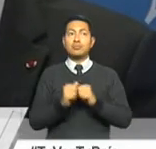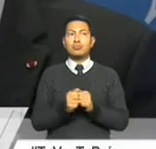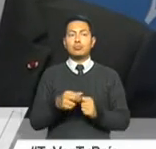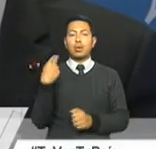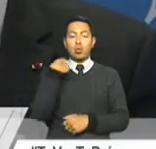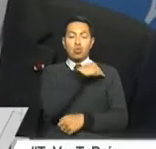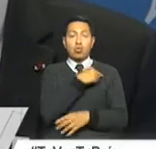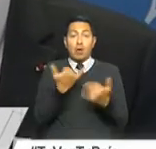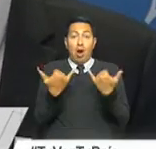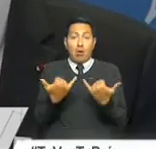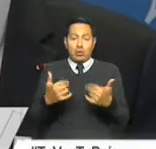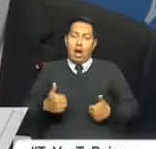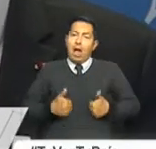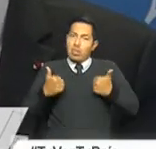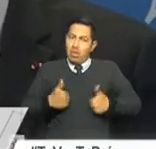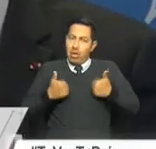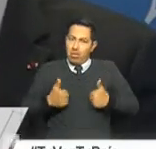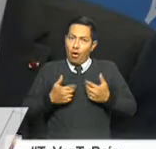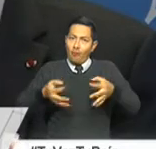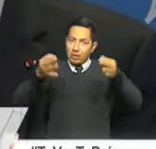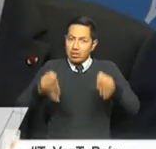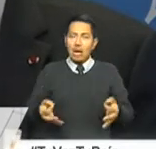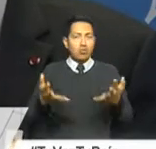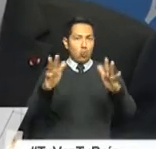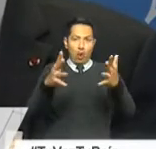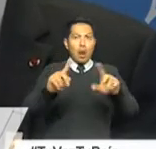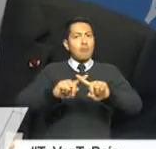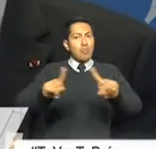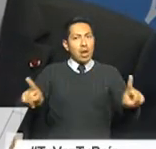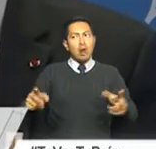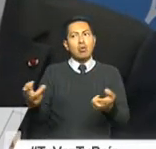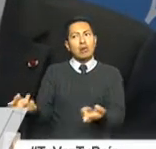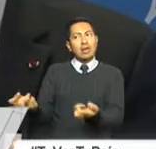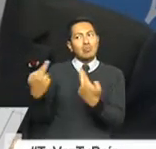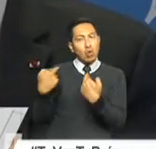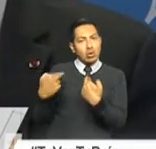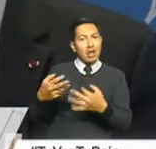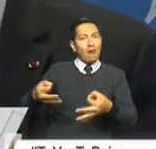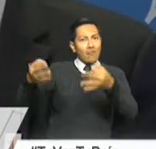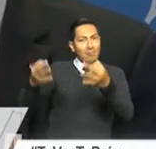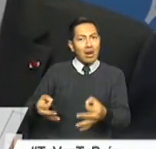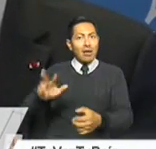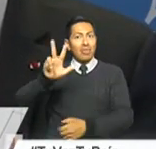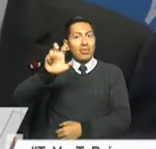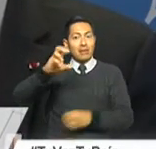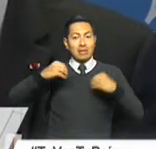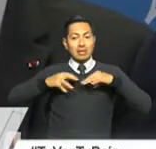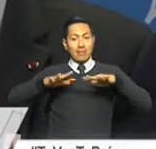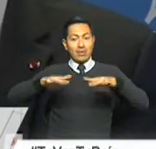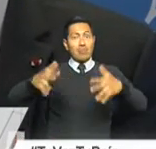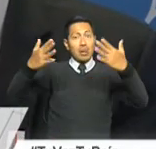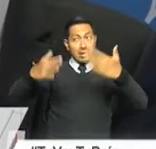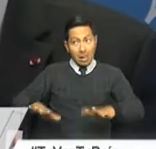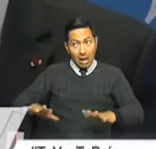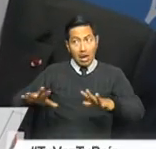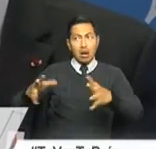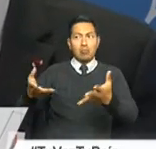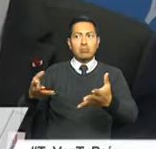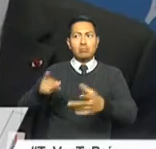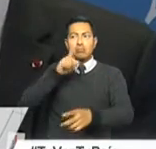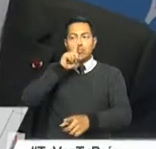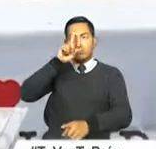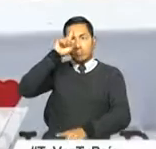nos permite definir nuestra visión y esperamos la confirmación en Lima el 13 de septiembre para saber la opinión de la Asamblea General del